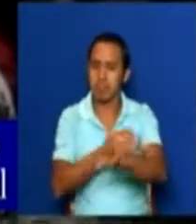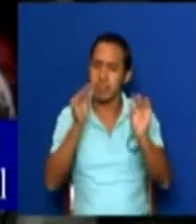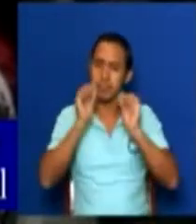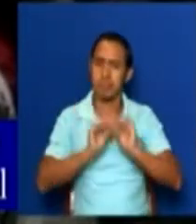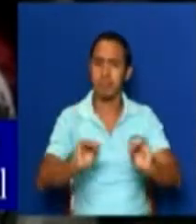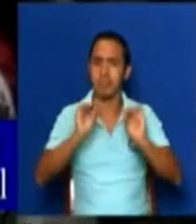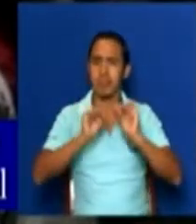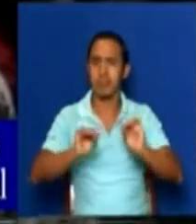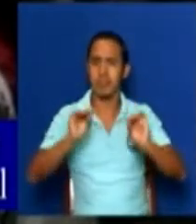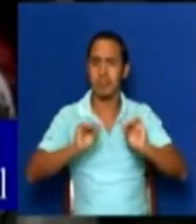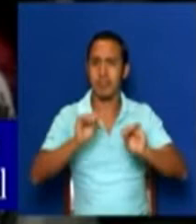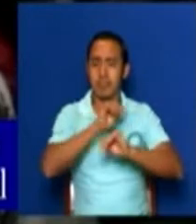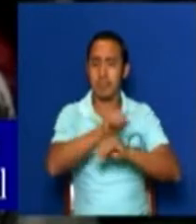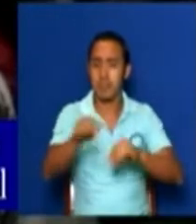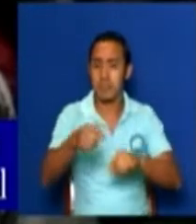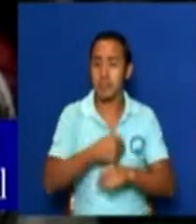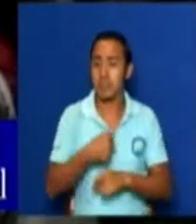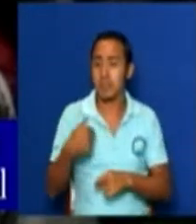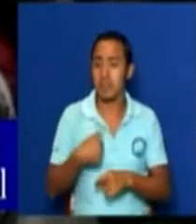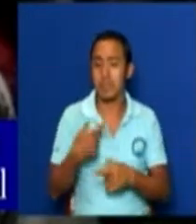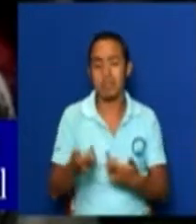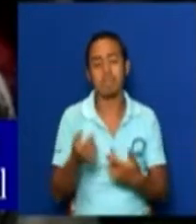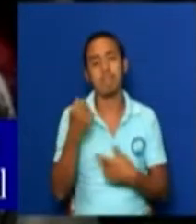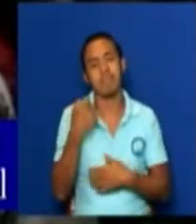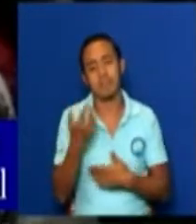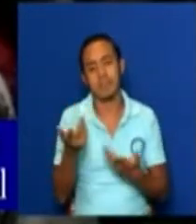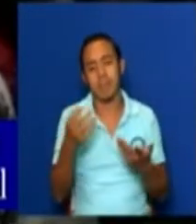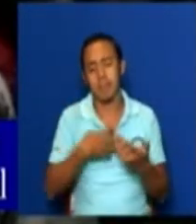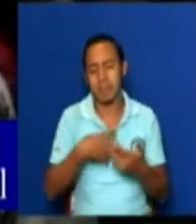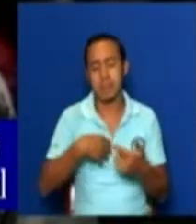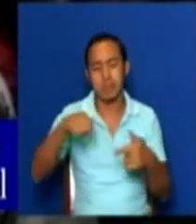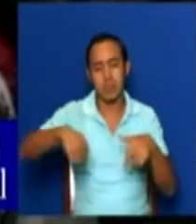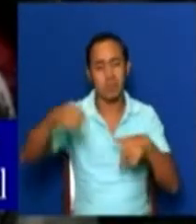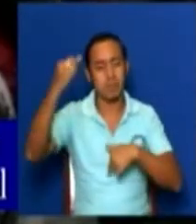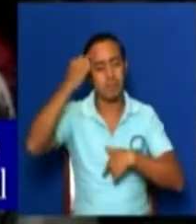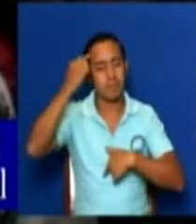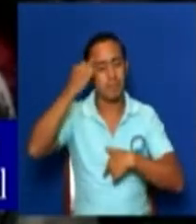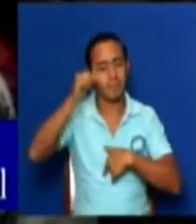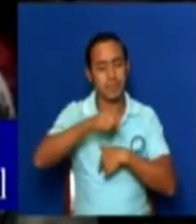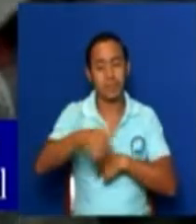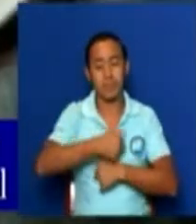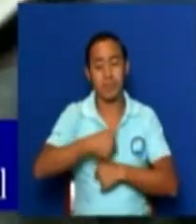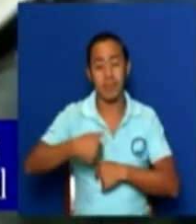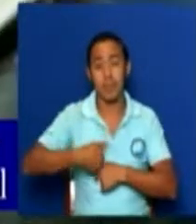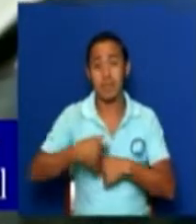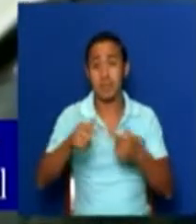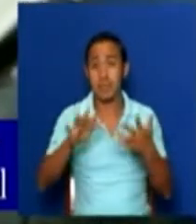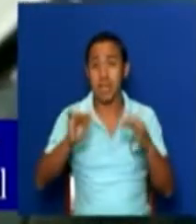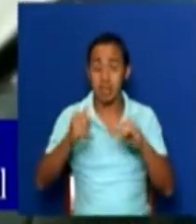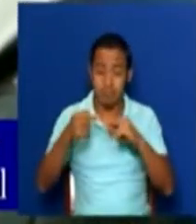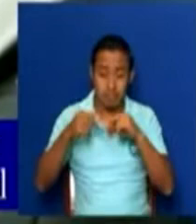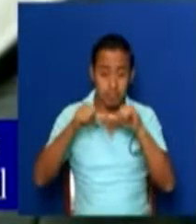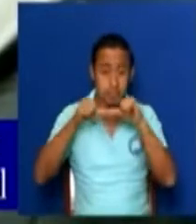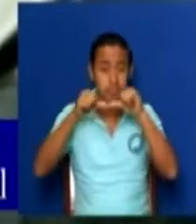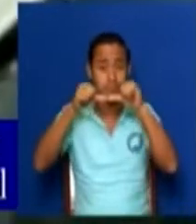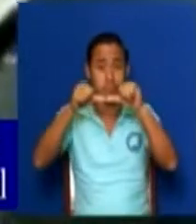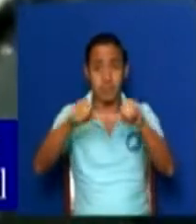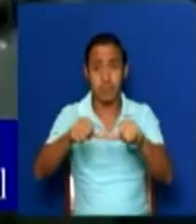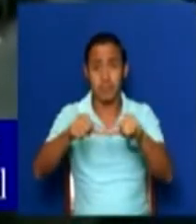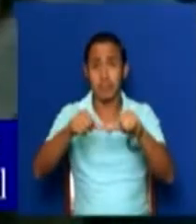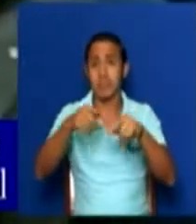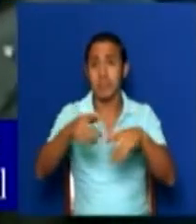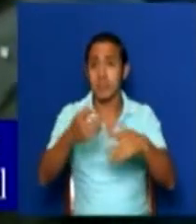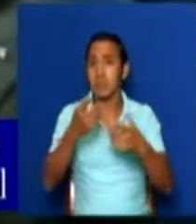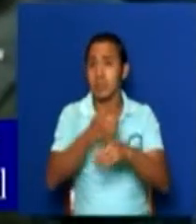en la campaña que esto se cumpla. Esa es la reflexión del día de hoy. Estamos en la senda y para seguir en la